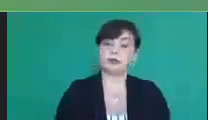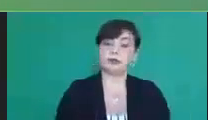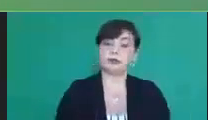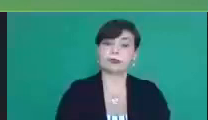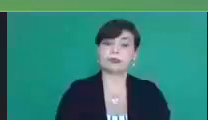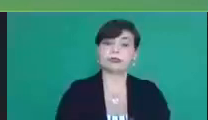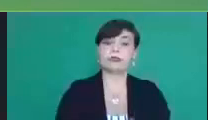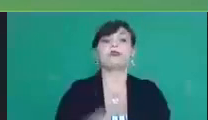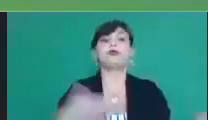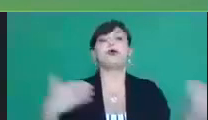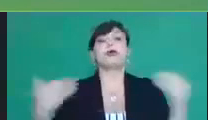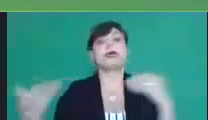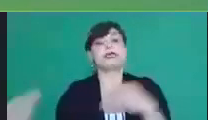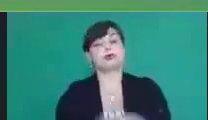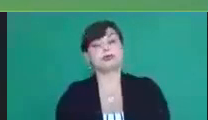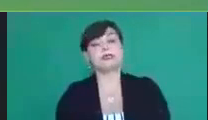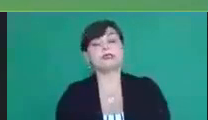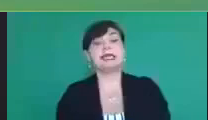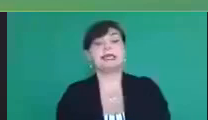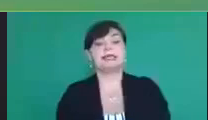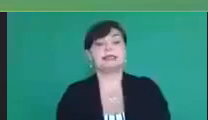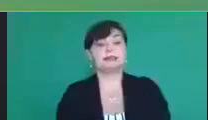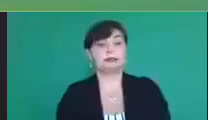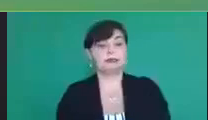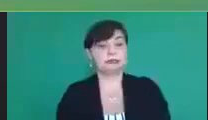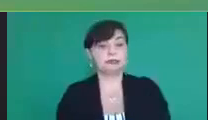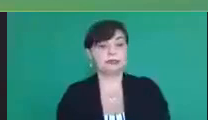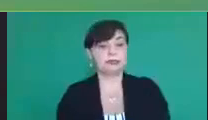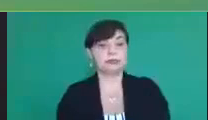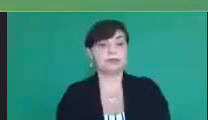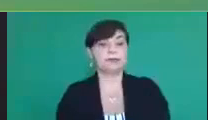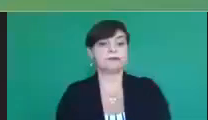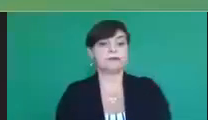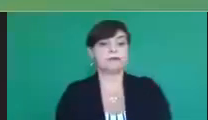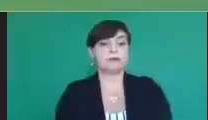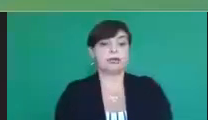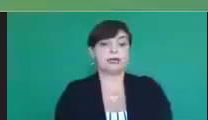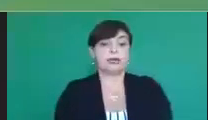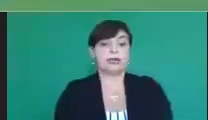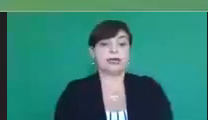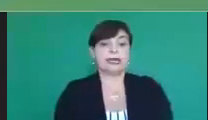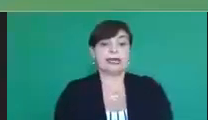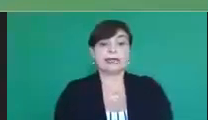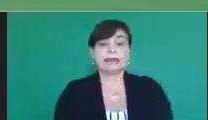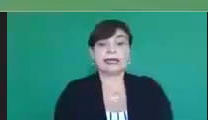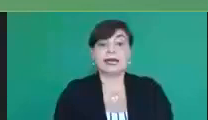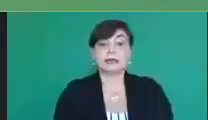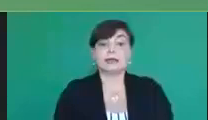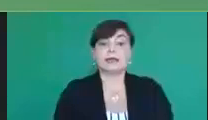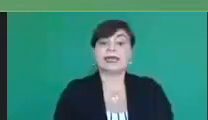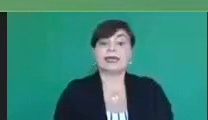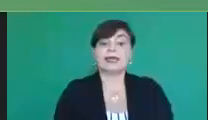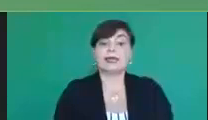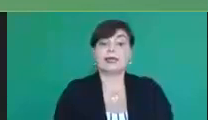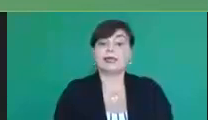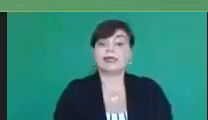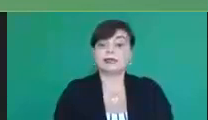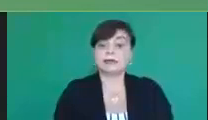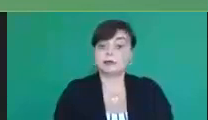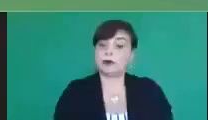del procedimiento y dos, el análisis de los resultados. En este caso, lo que